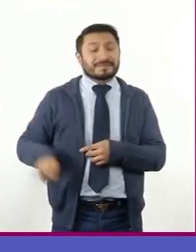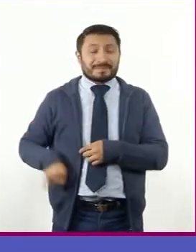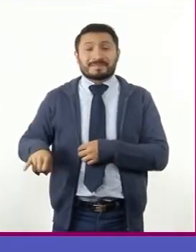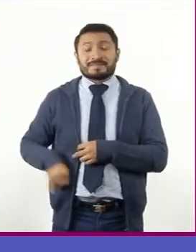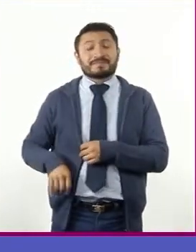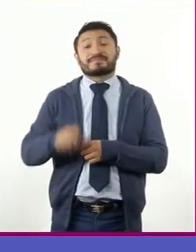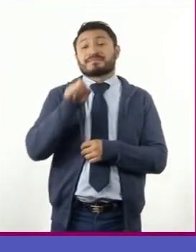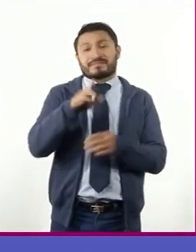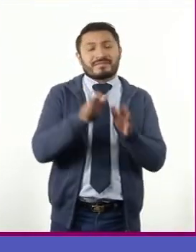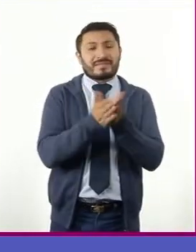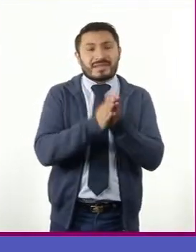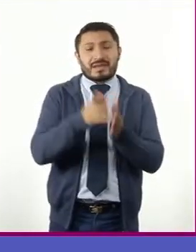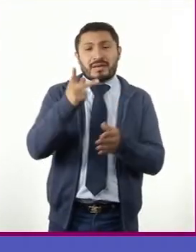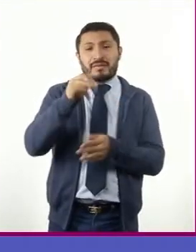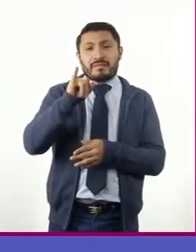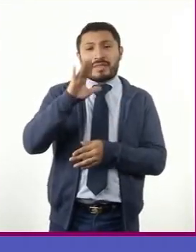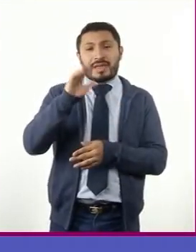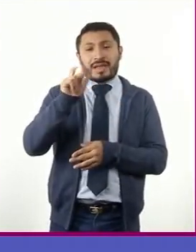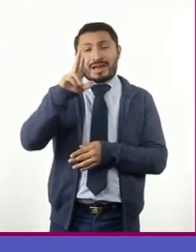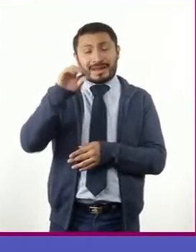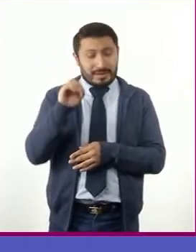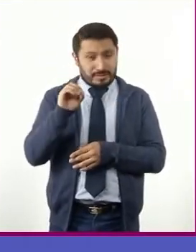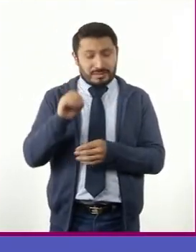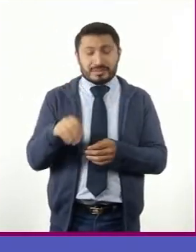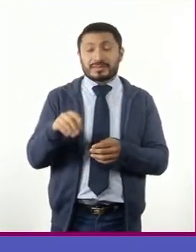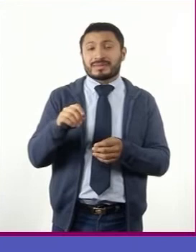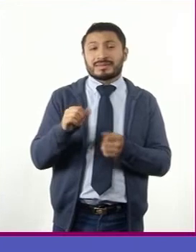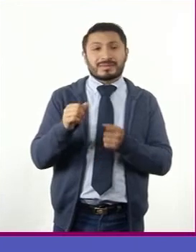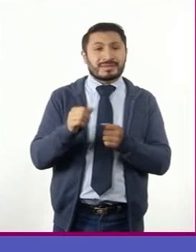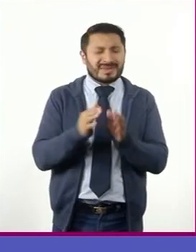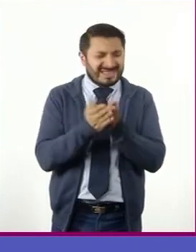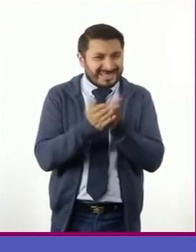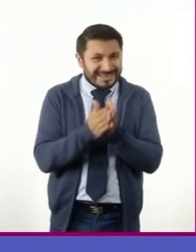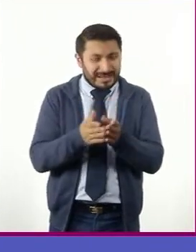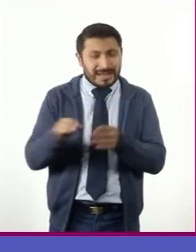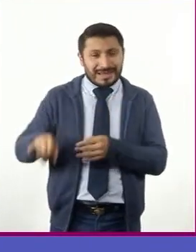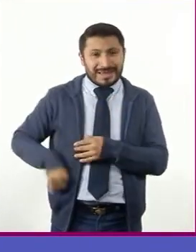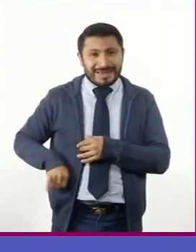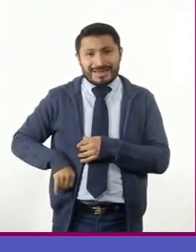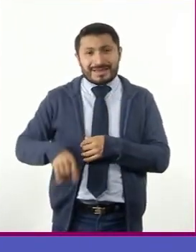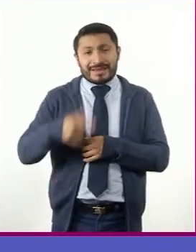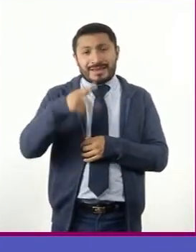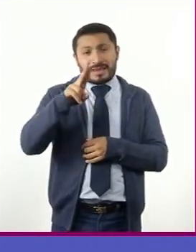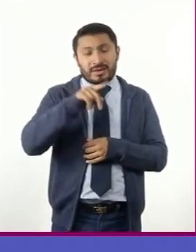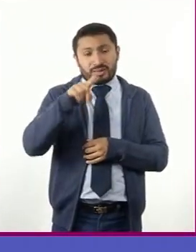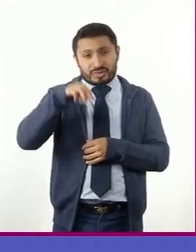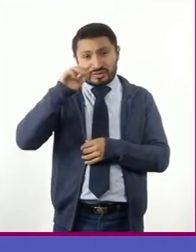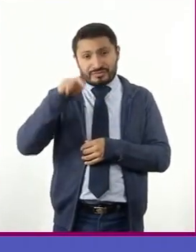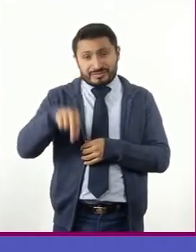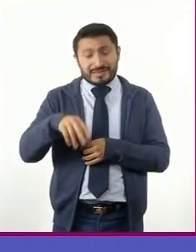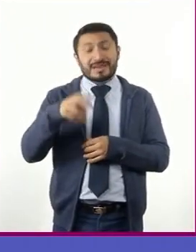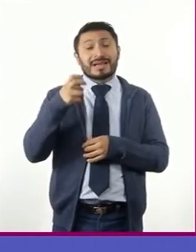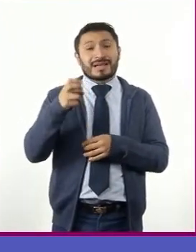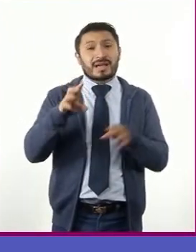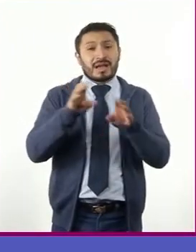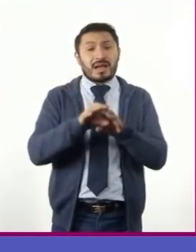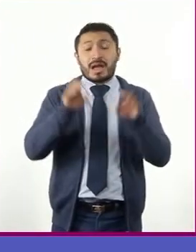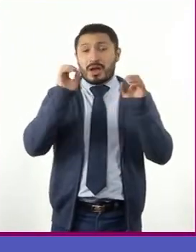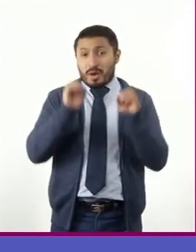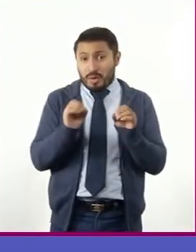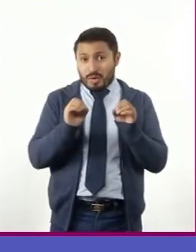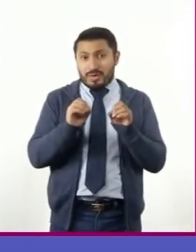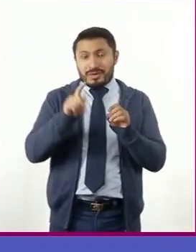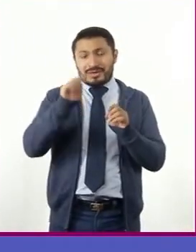en la novela picaresca, en el Guzmán de Alfarache de Mateo Alemán o el Lazarillo de